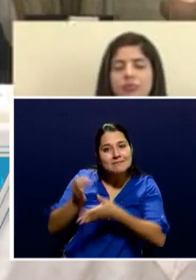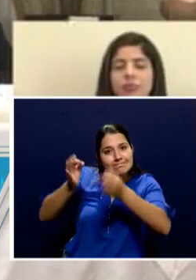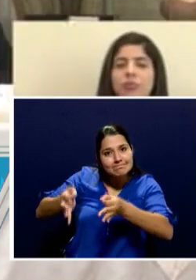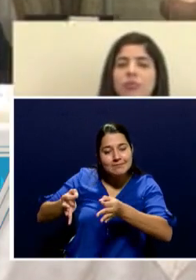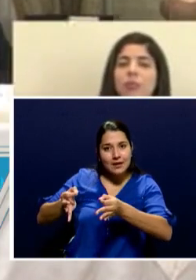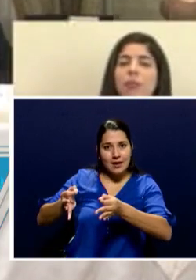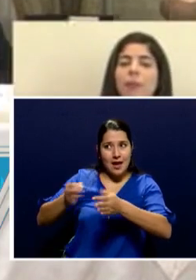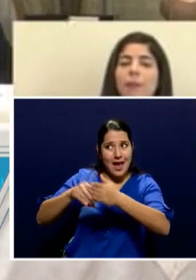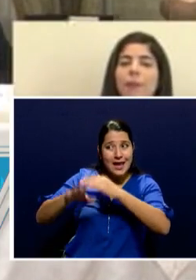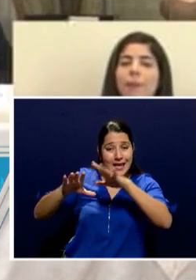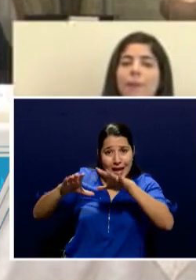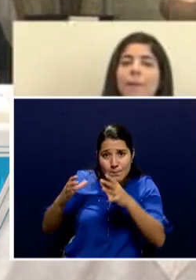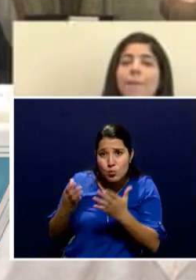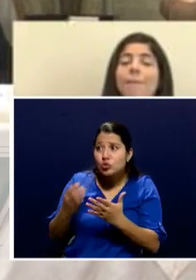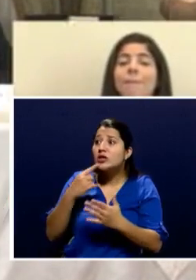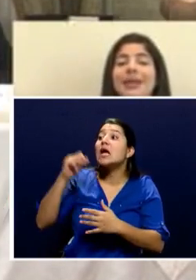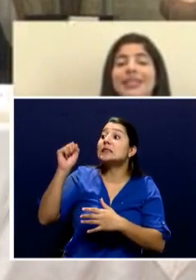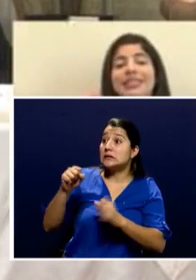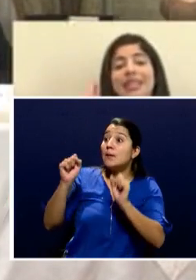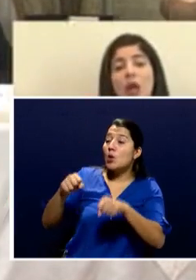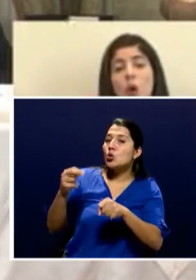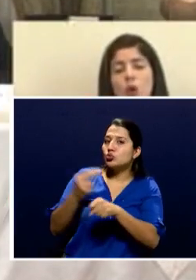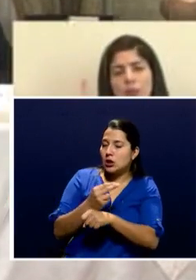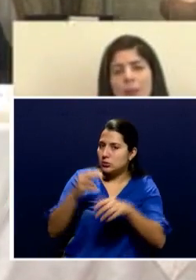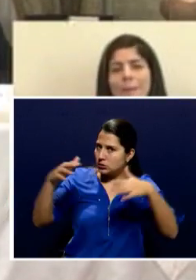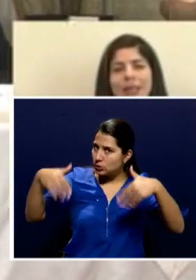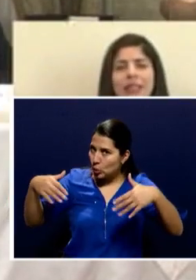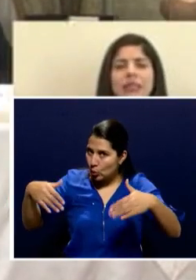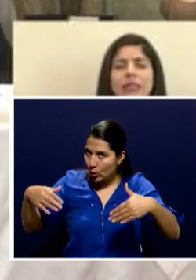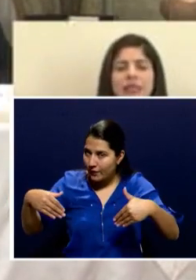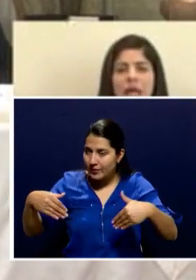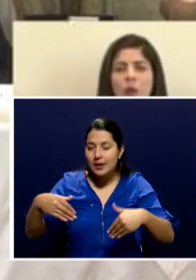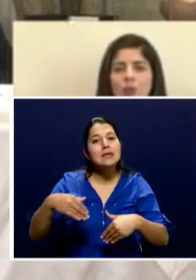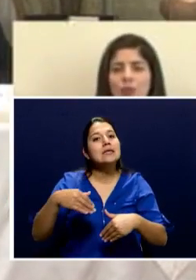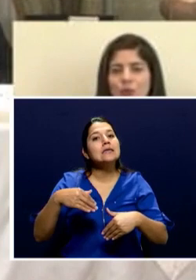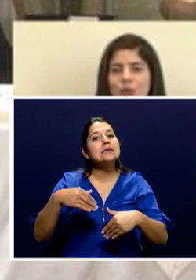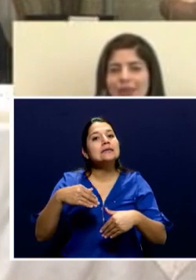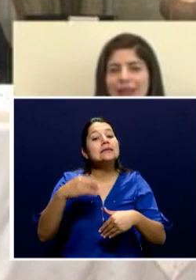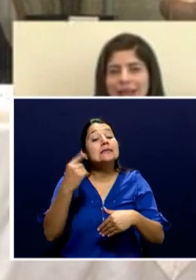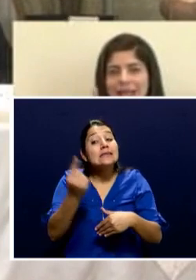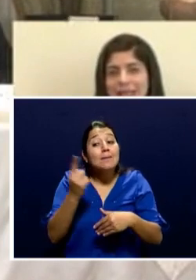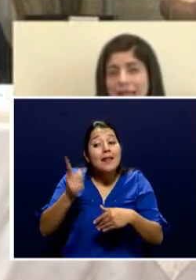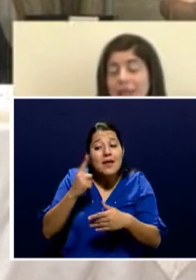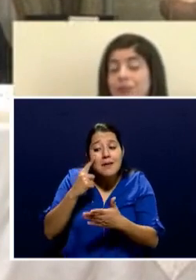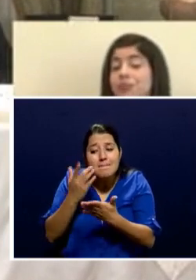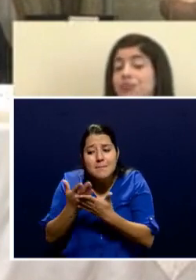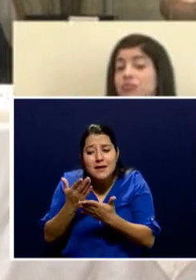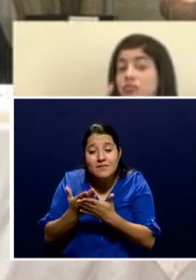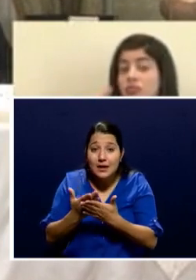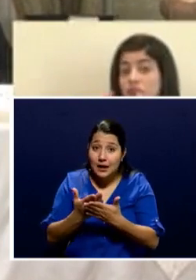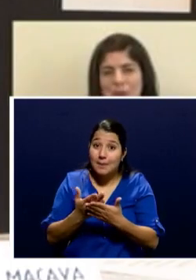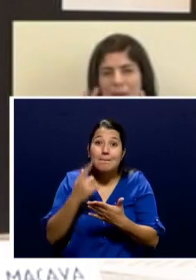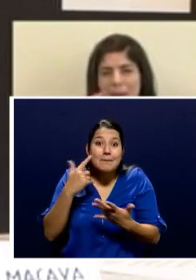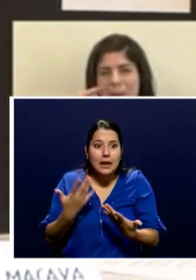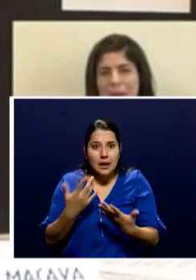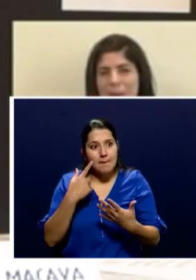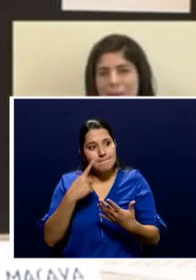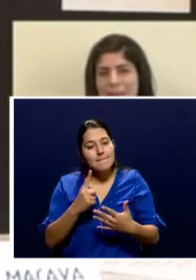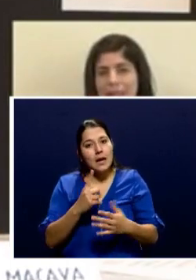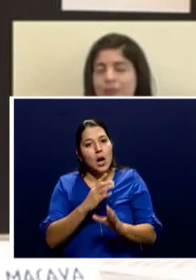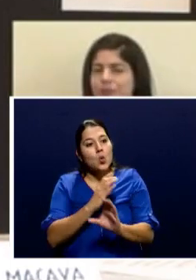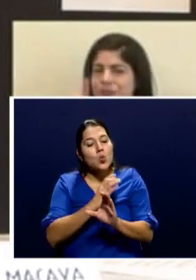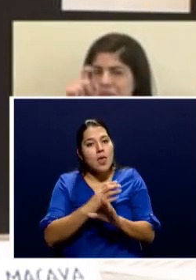uso sea efectivo para el coronavirus, y recordó que debe prevalecer la eficacia del producto y la seguridad para los pacientes. Hay que